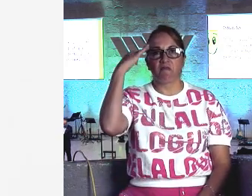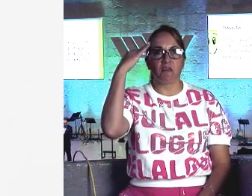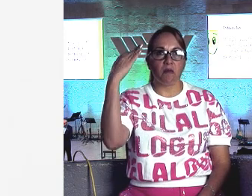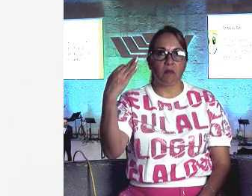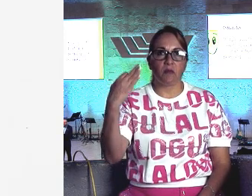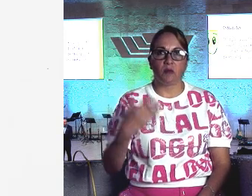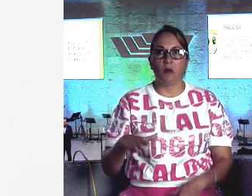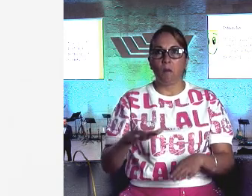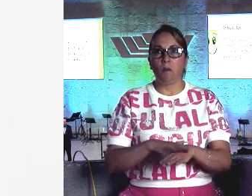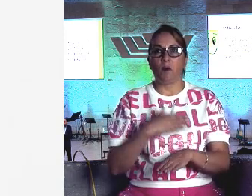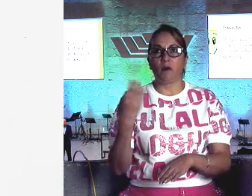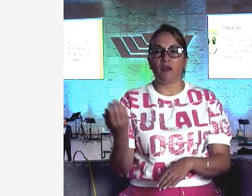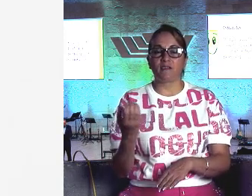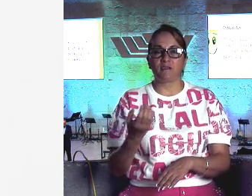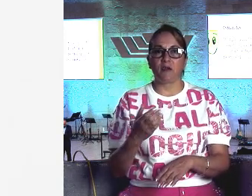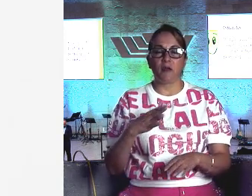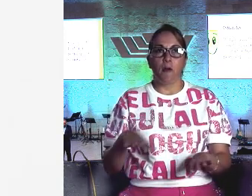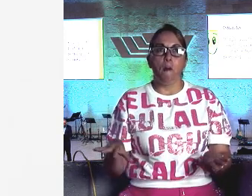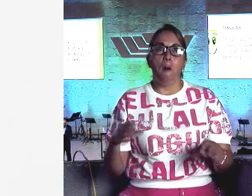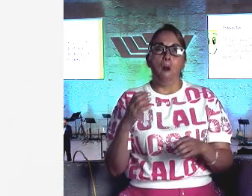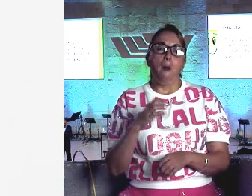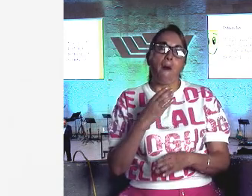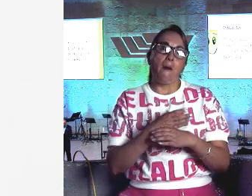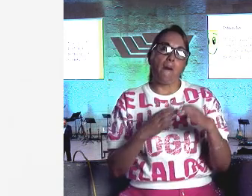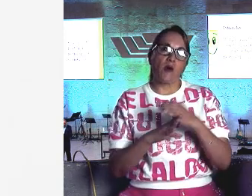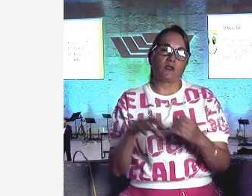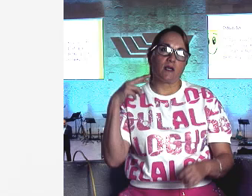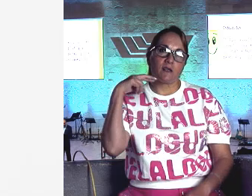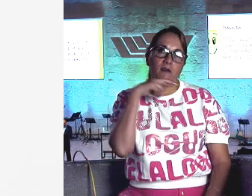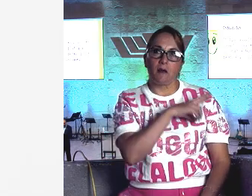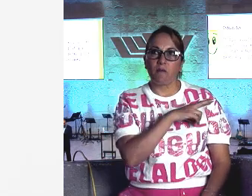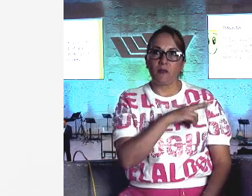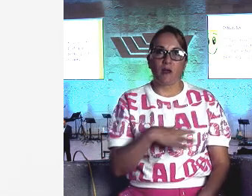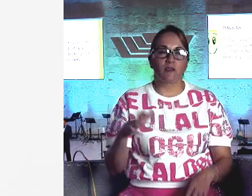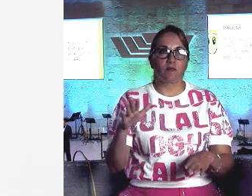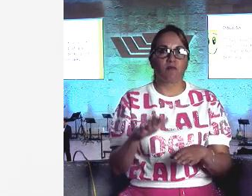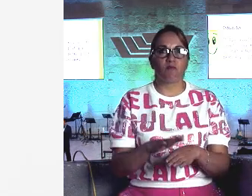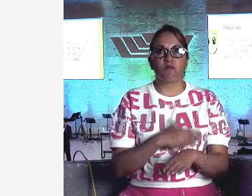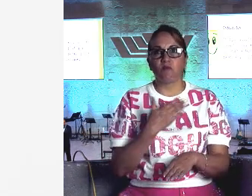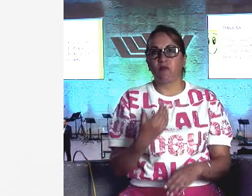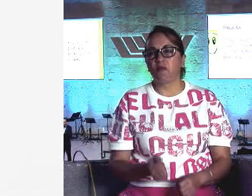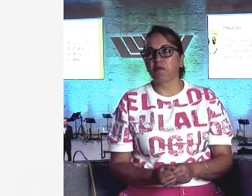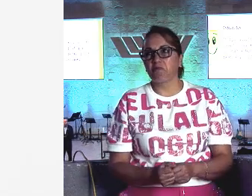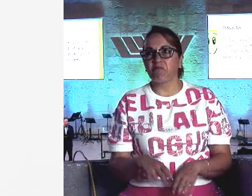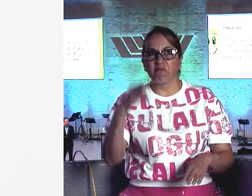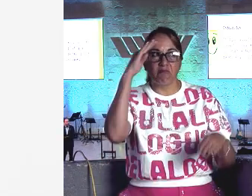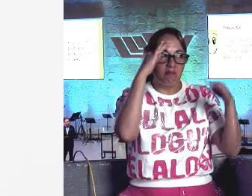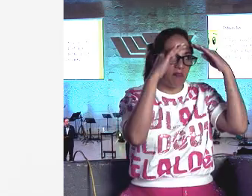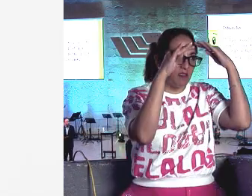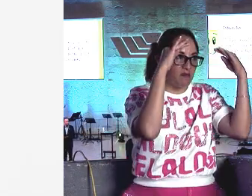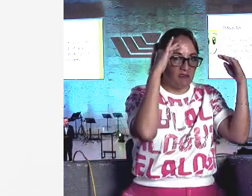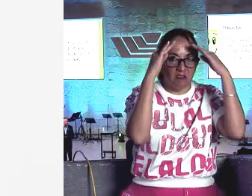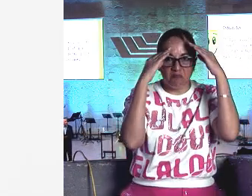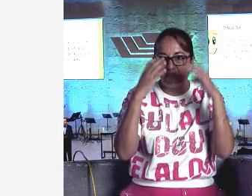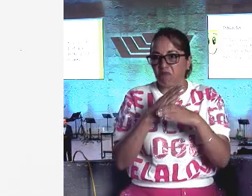por hacer las cosas deprisa, por imprudente, basado en perspectivas